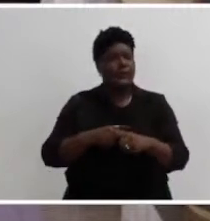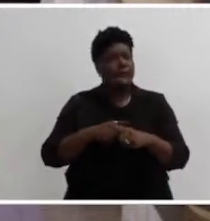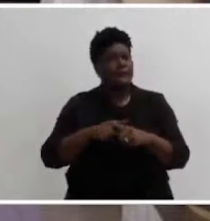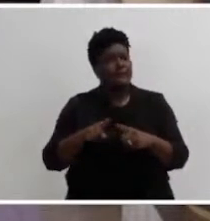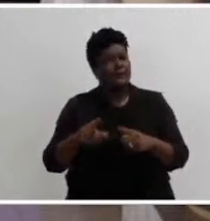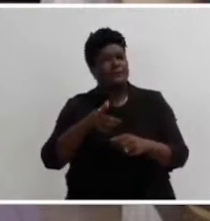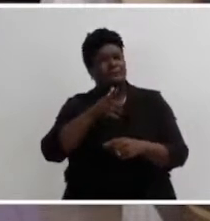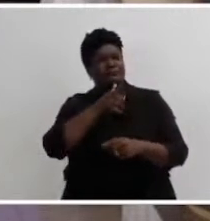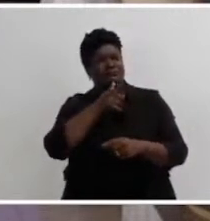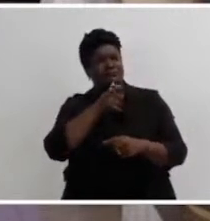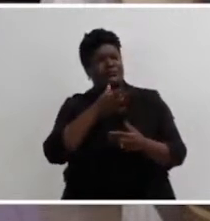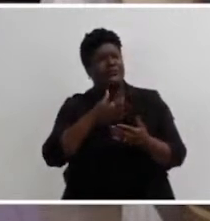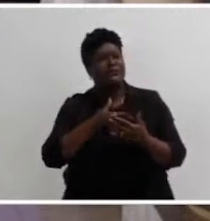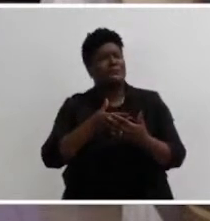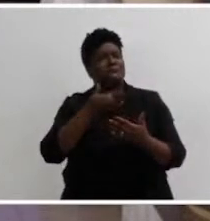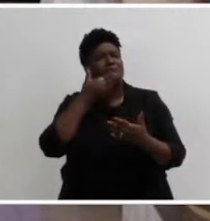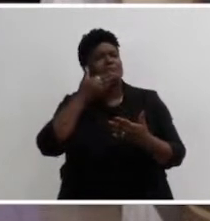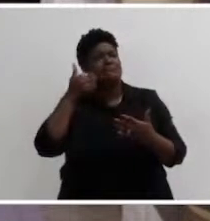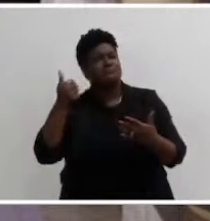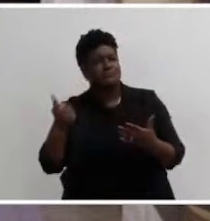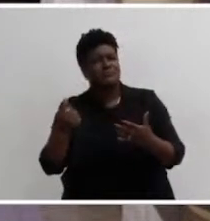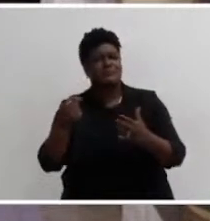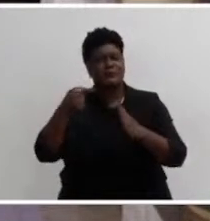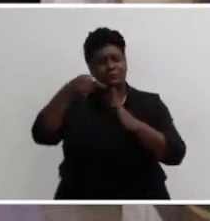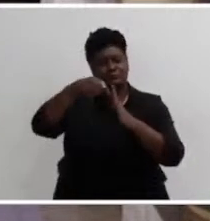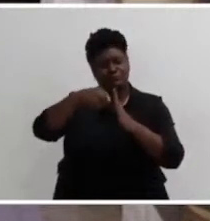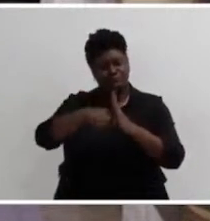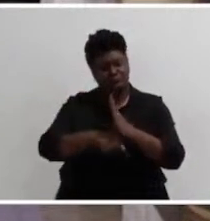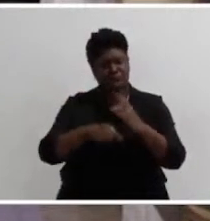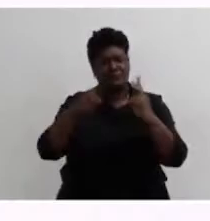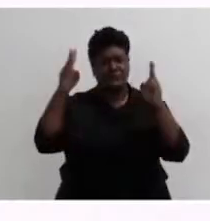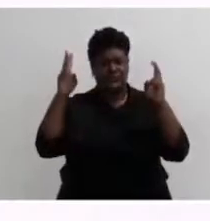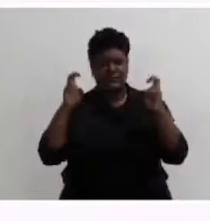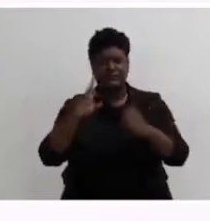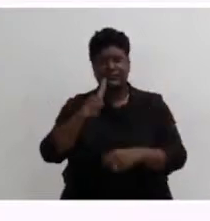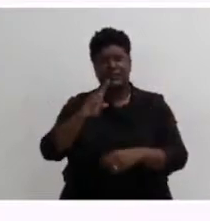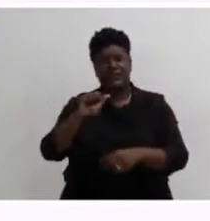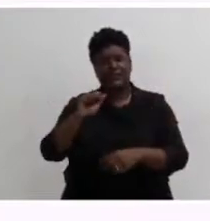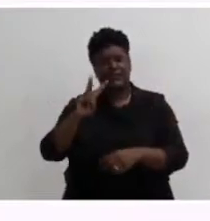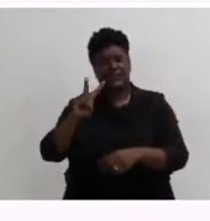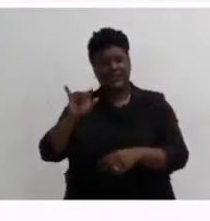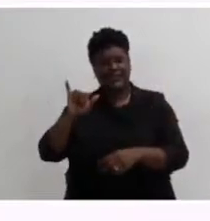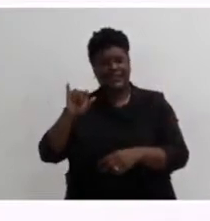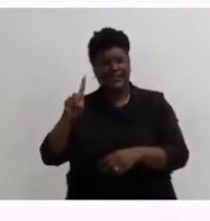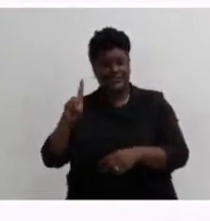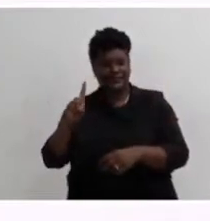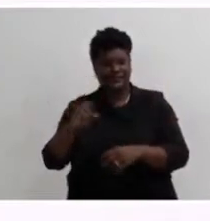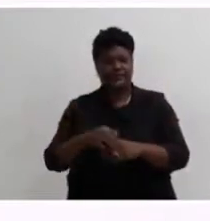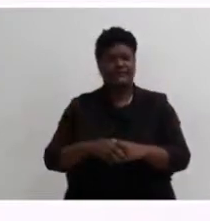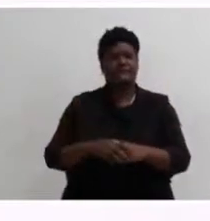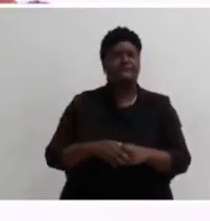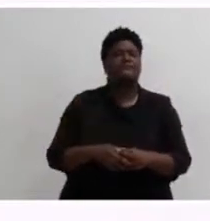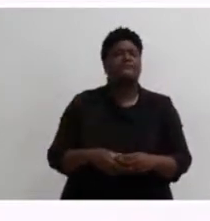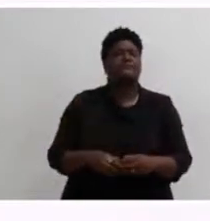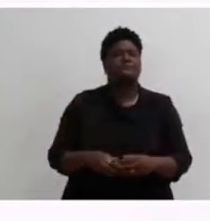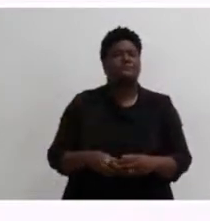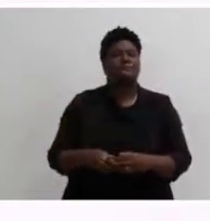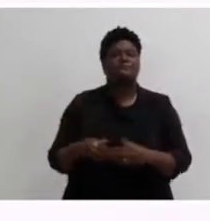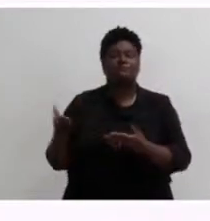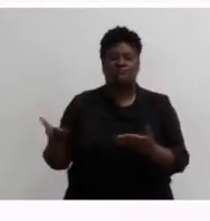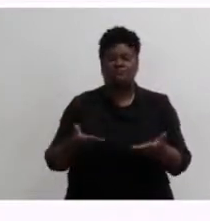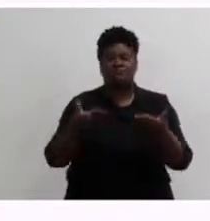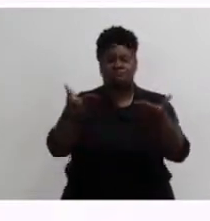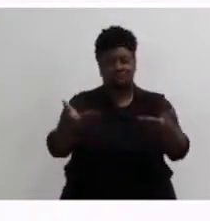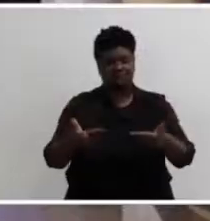este tema que el ingeniero David G. Arellano, director general para Latinoamérica de Keysight Technologies, a quien le damos la